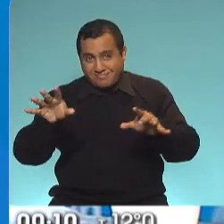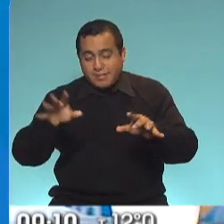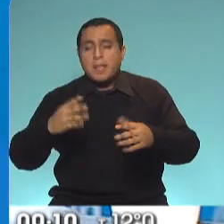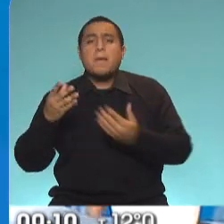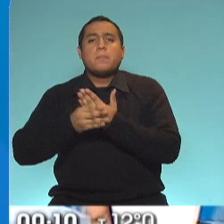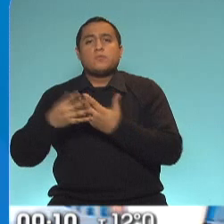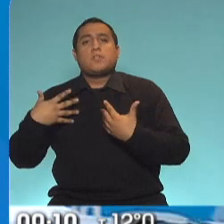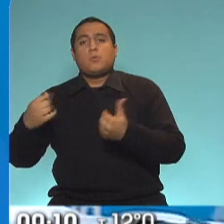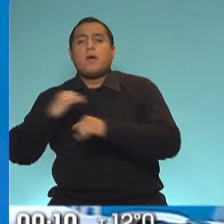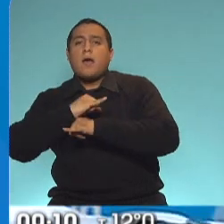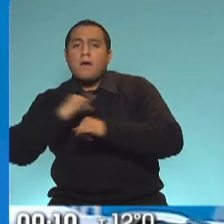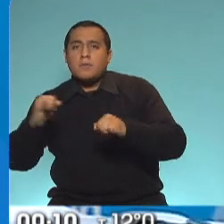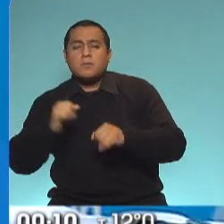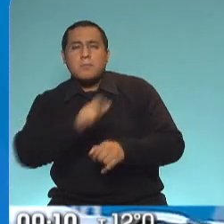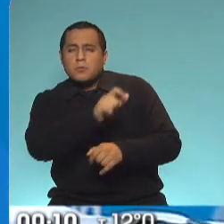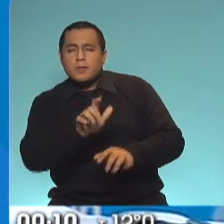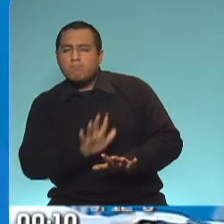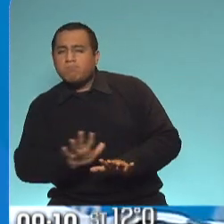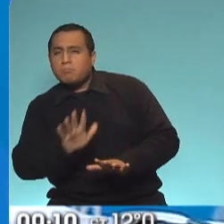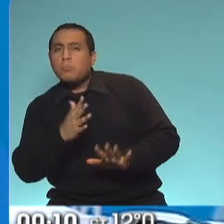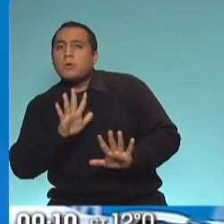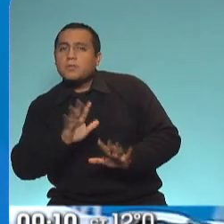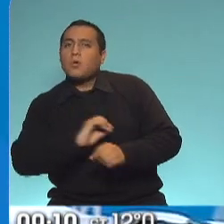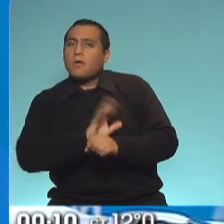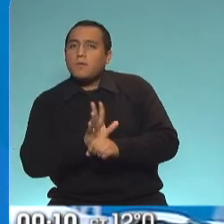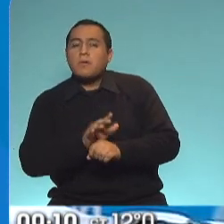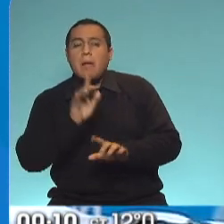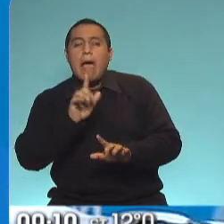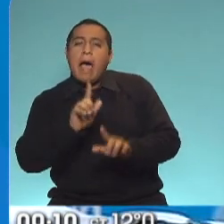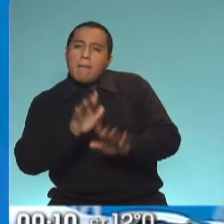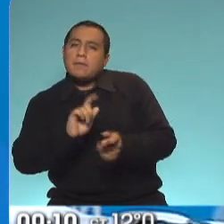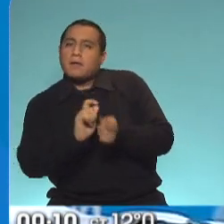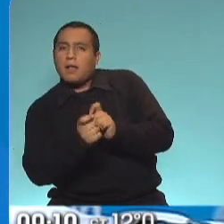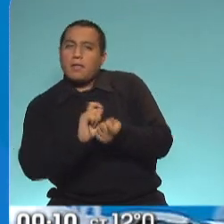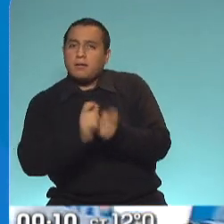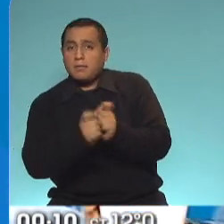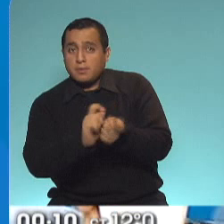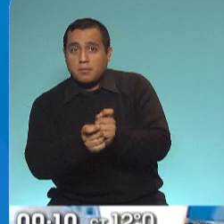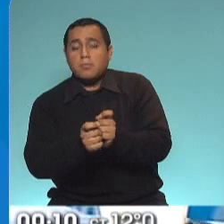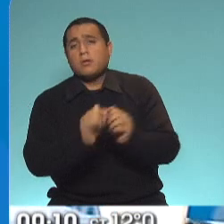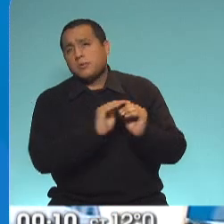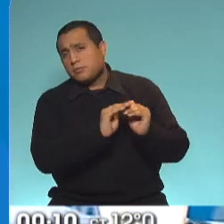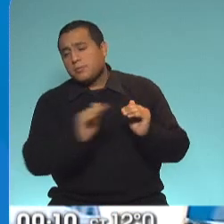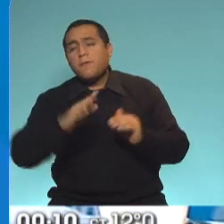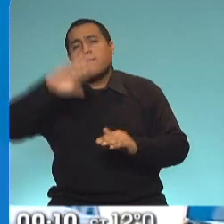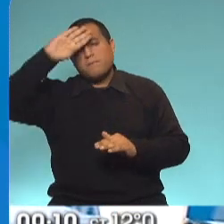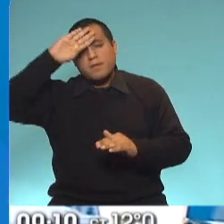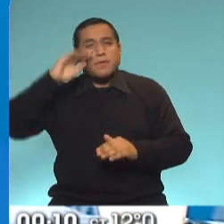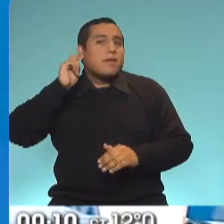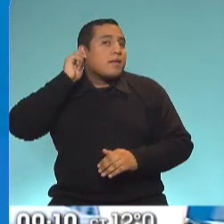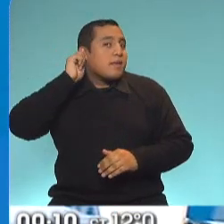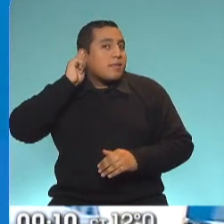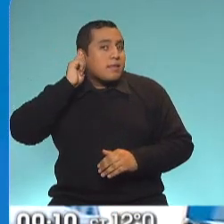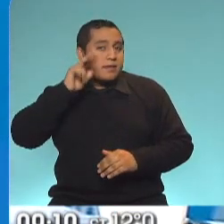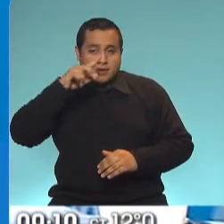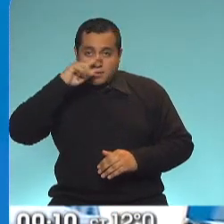informa que la definición de caso sospechoso cambia en algunos aspectos. Se mantiene la fiebre de 37,5